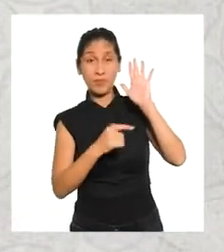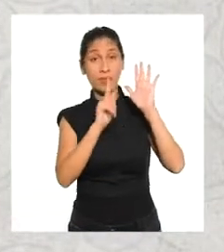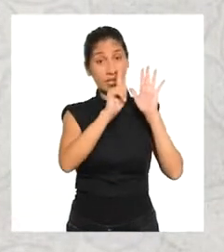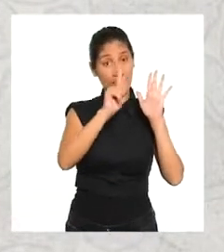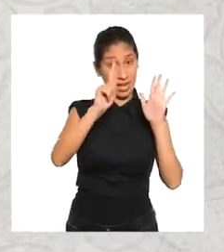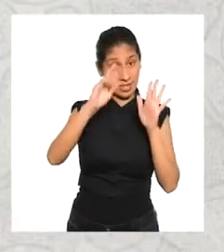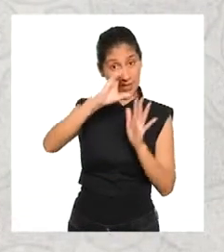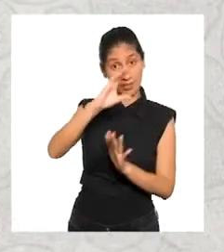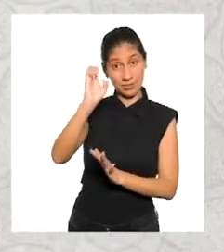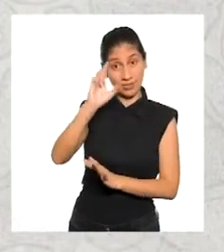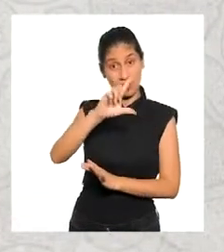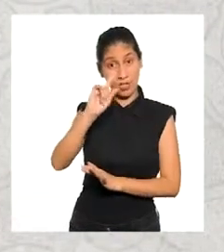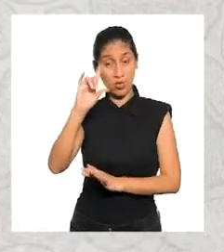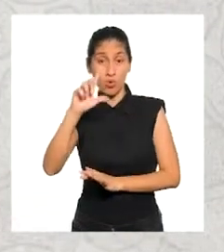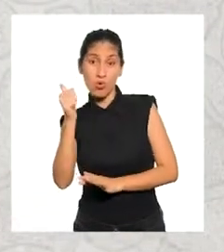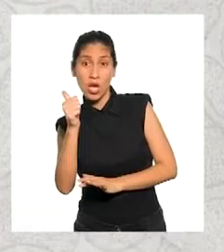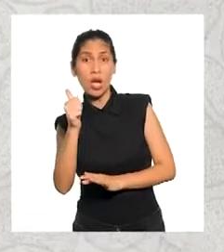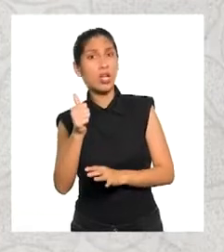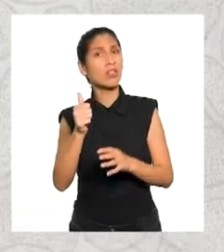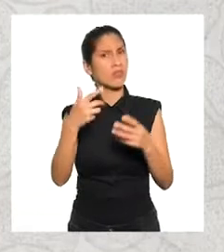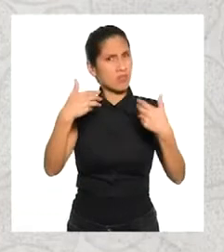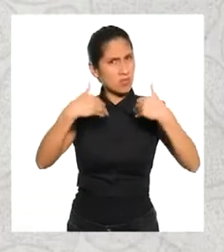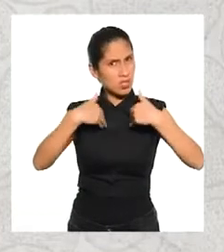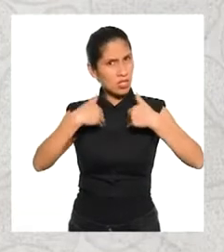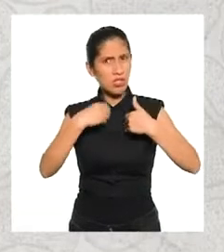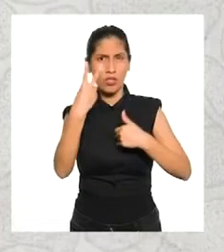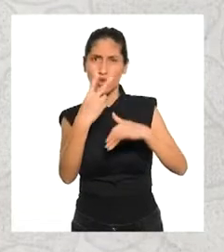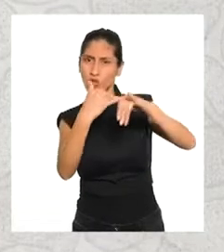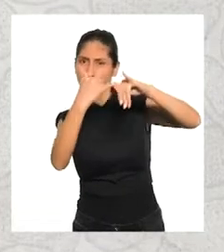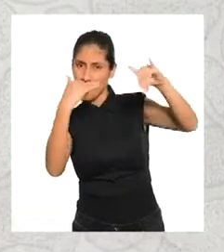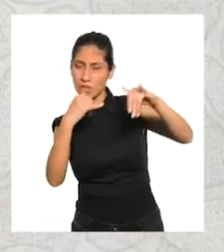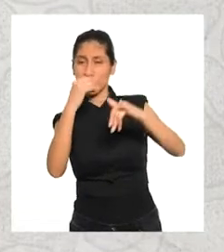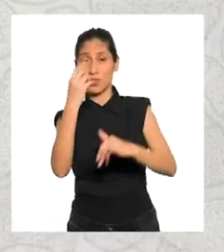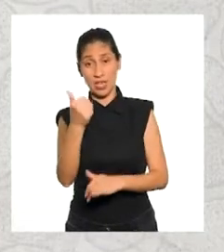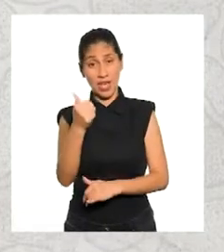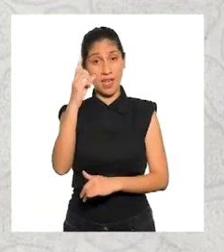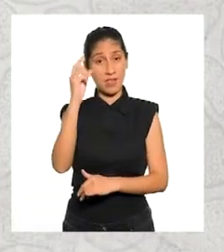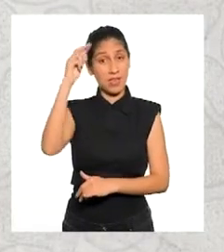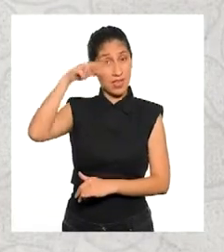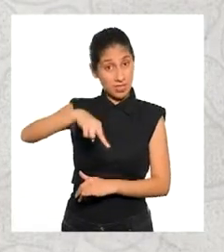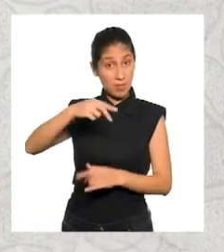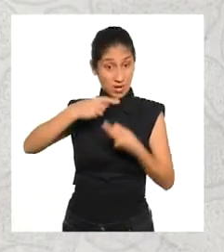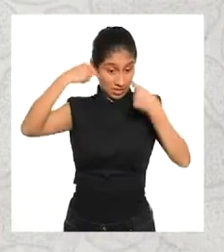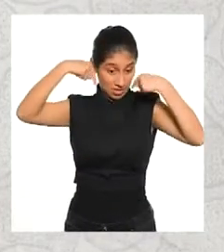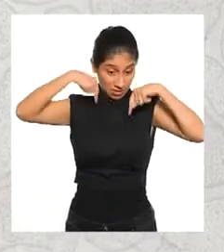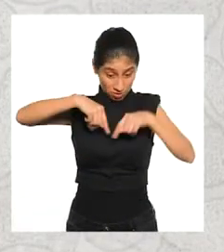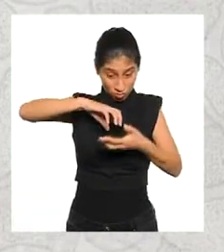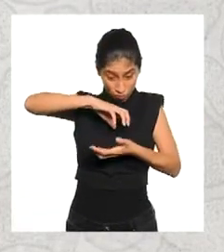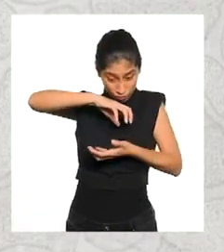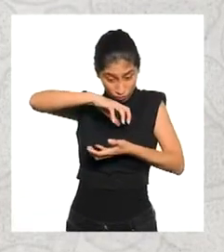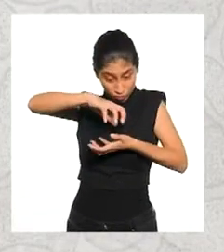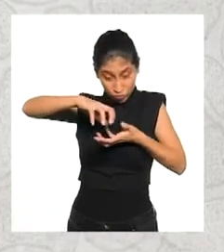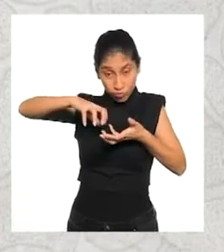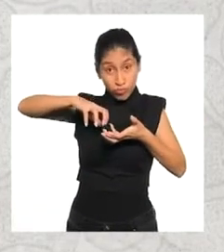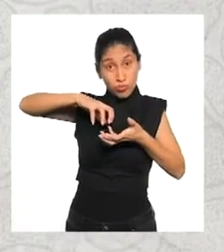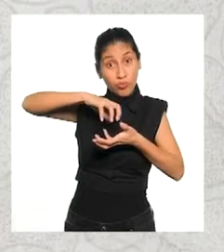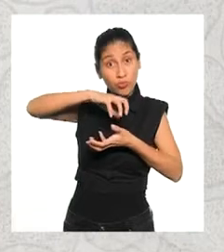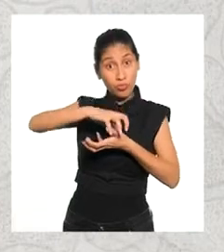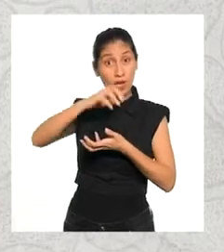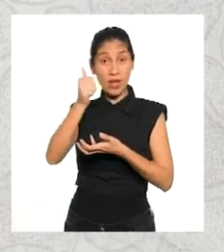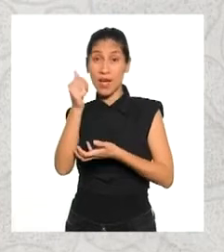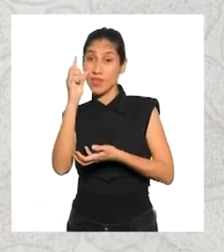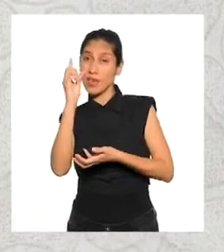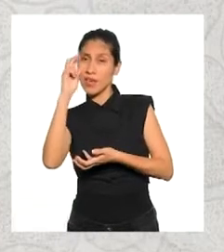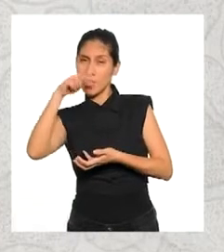cuerpo contiene casi 2 metros de ADN. Para que éste pueda alcanzar dentro de la célula, el material genético del